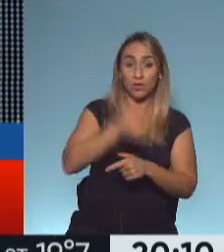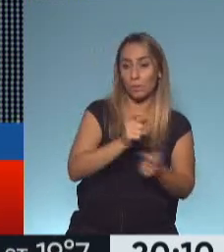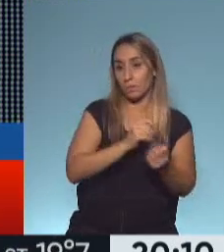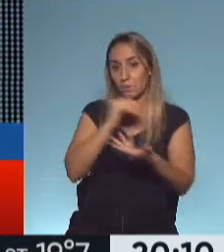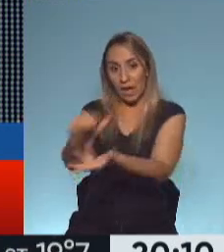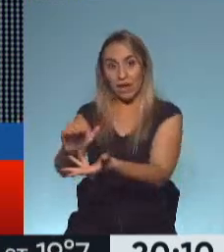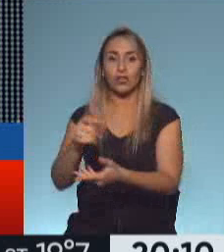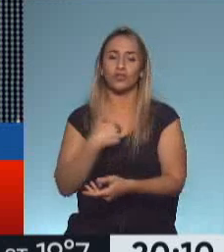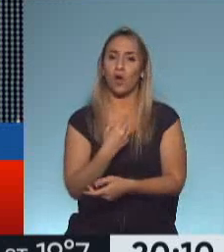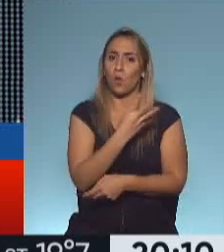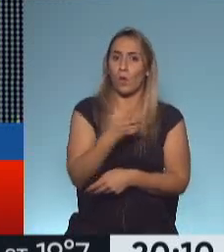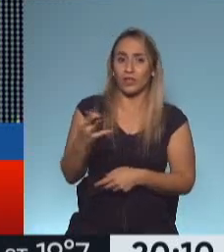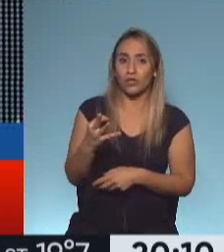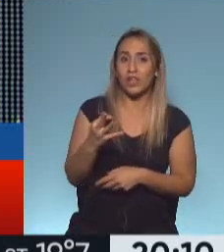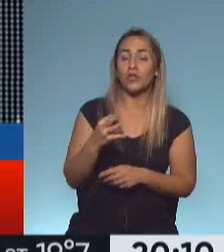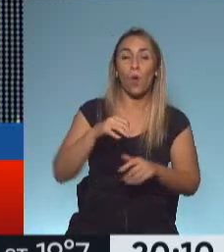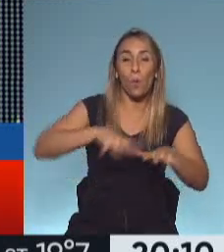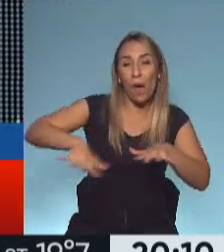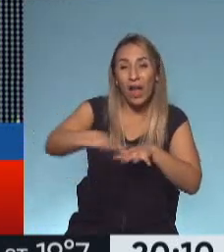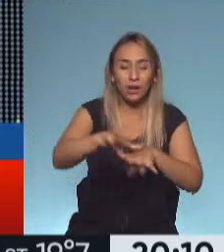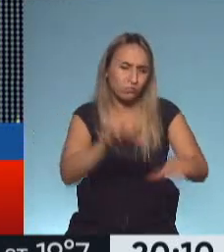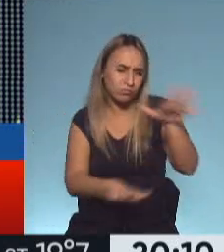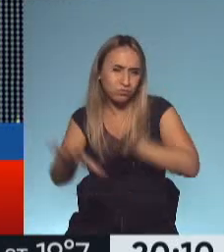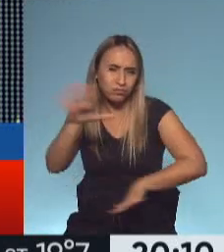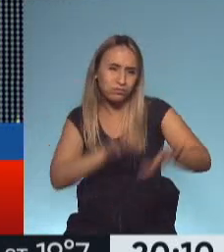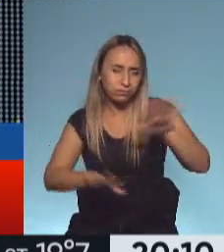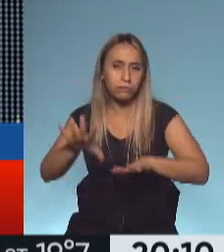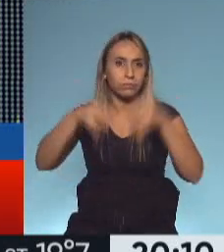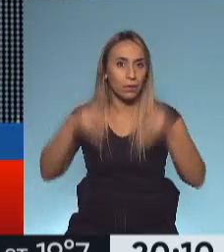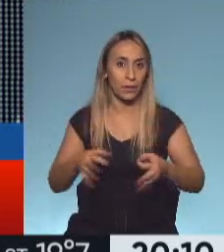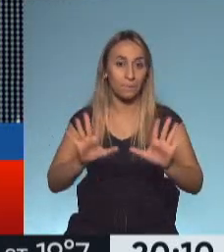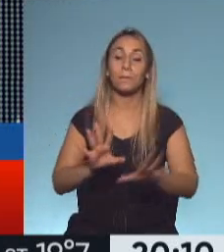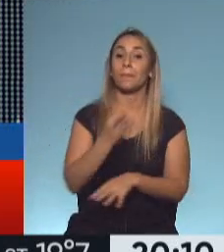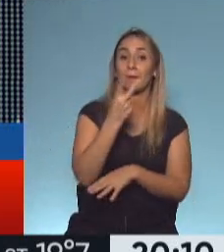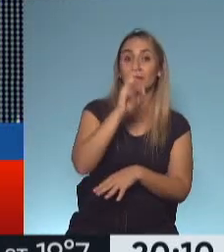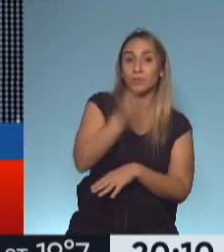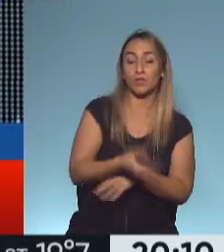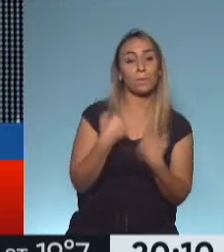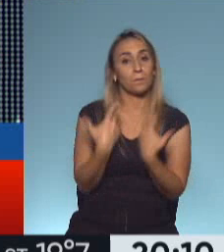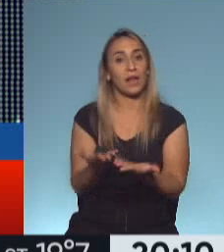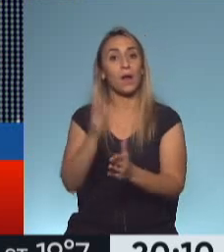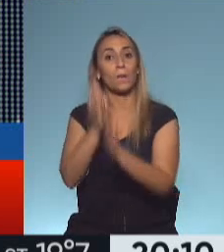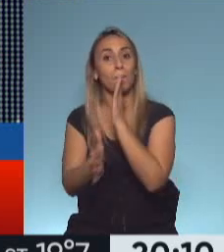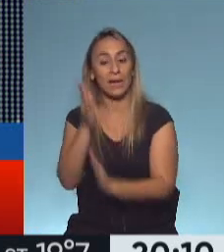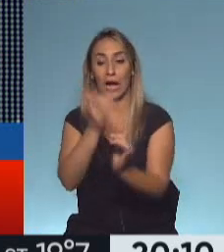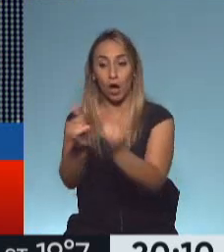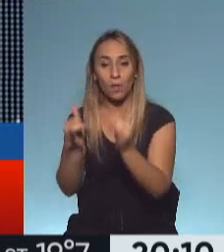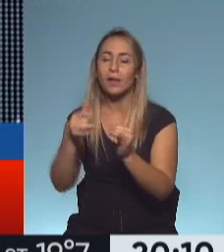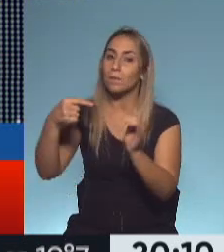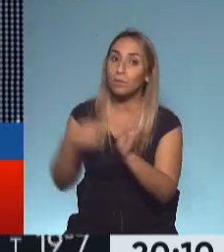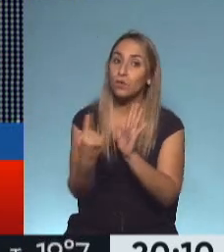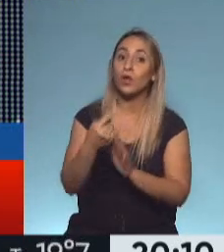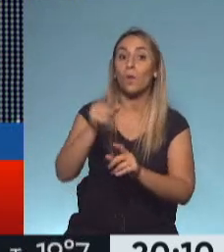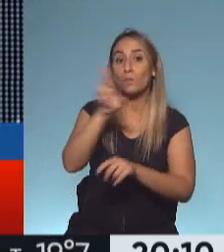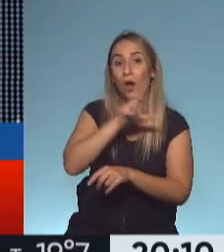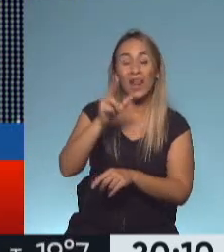urbanizando 400, nosotros estamos urbanizando 400 barrios este año. 20% va a becas para jóvenes. Y acá hay un tema, las jóvenes de